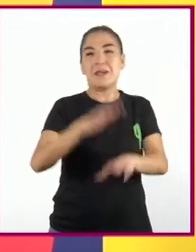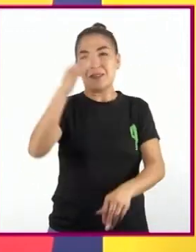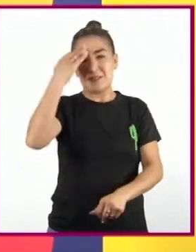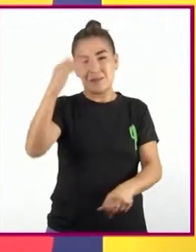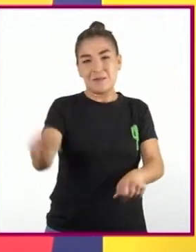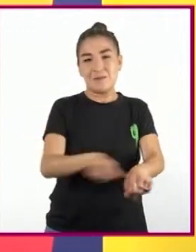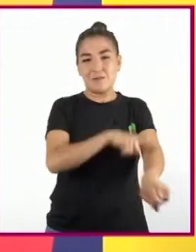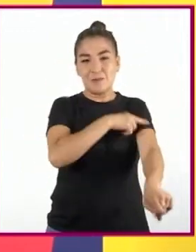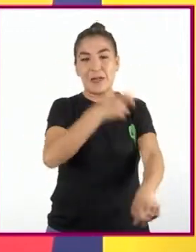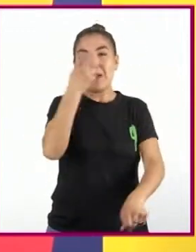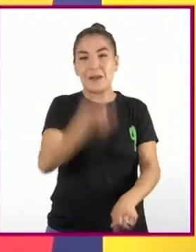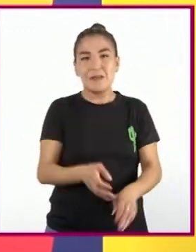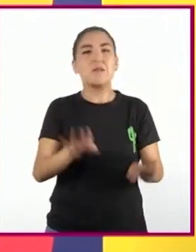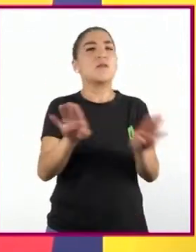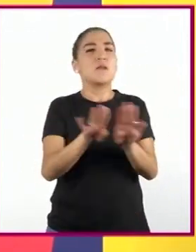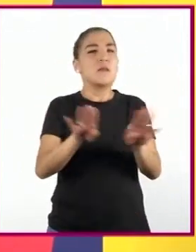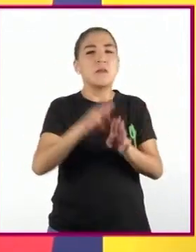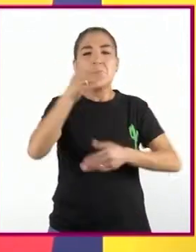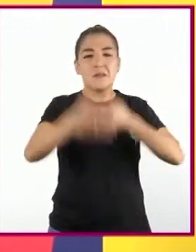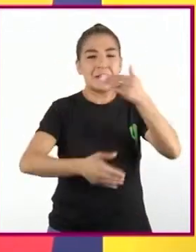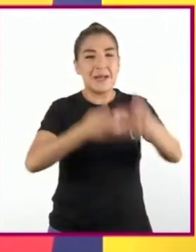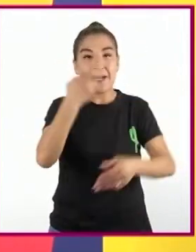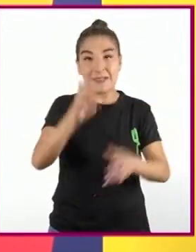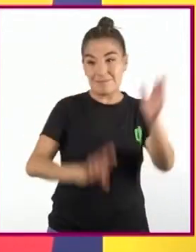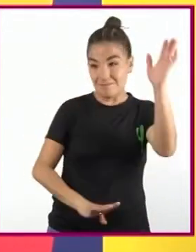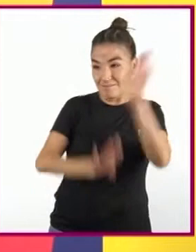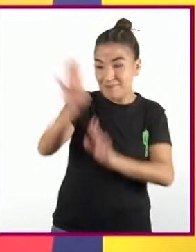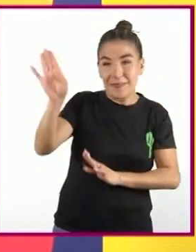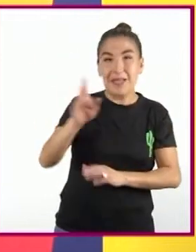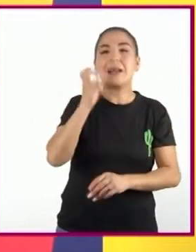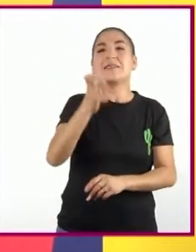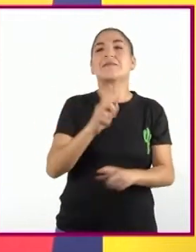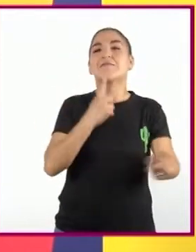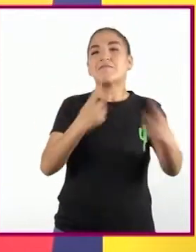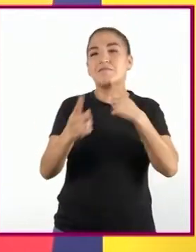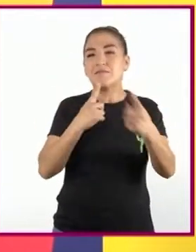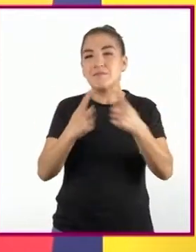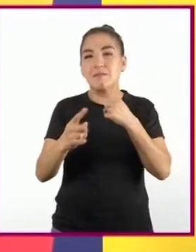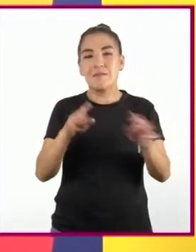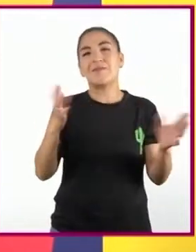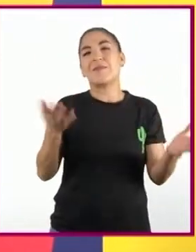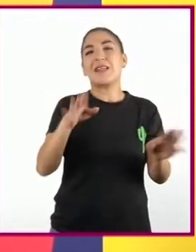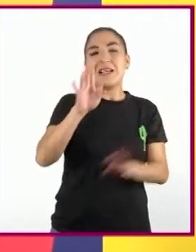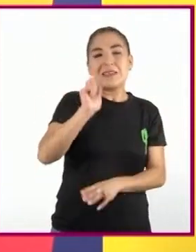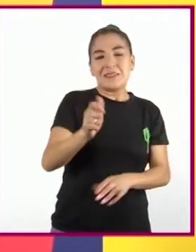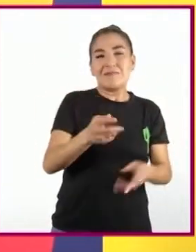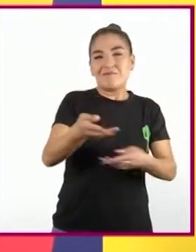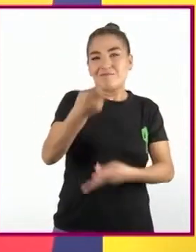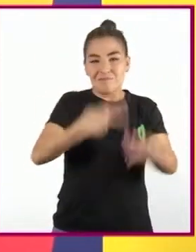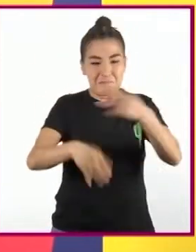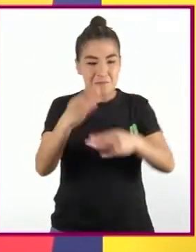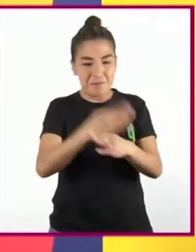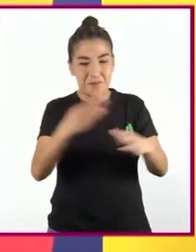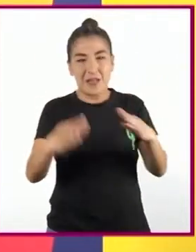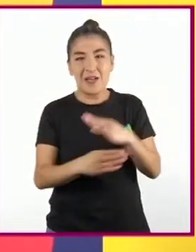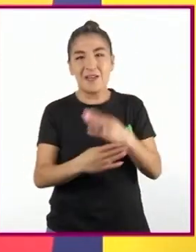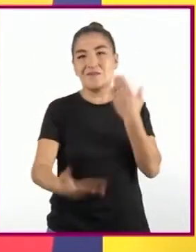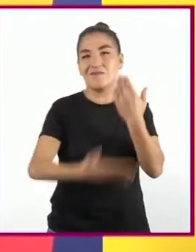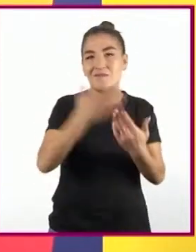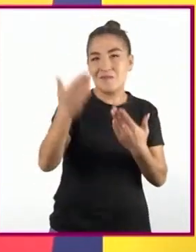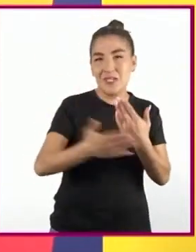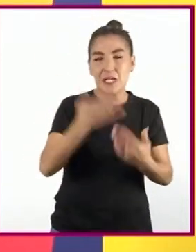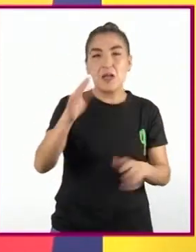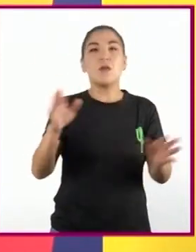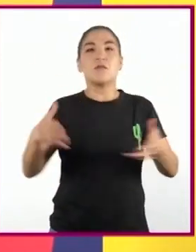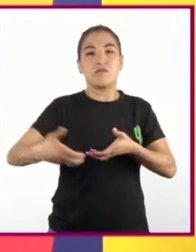cada una de ellas dependía de su éxito en la disputa por los recursos escasos, la producción especializada, las